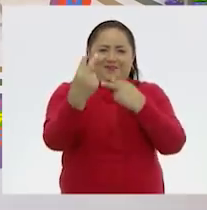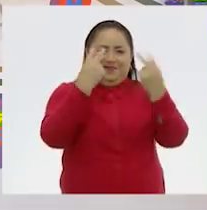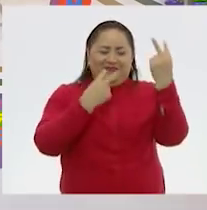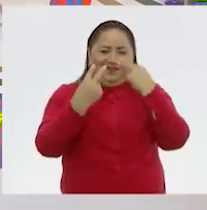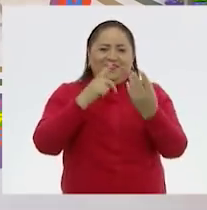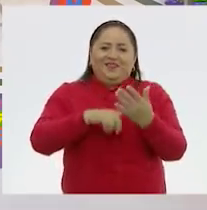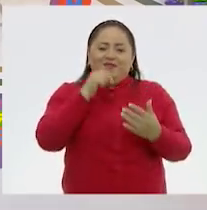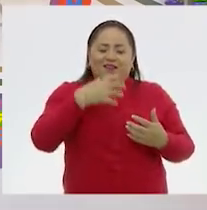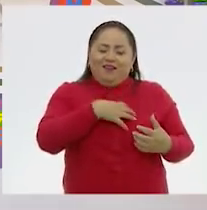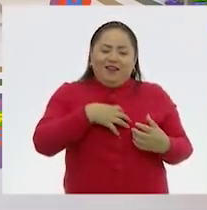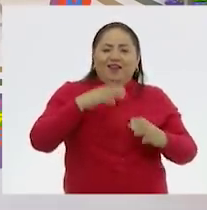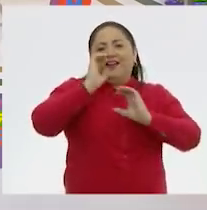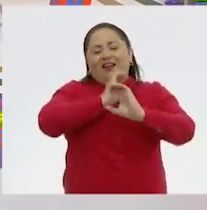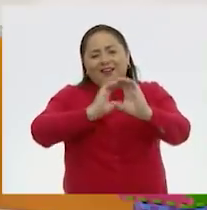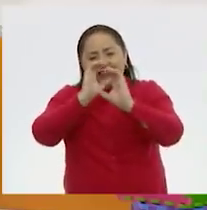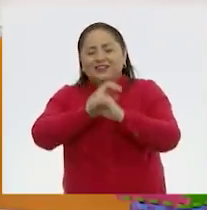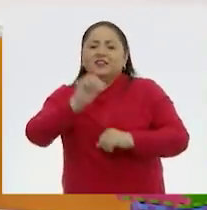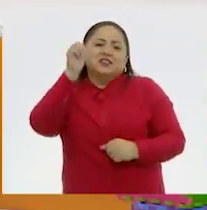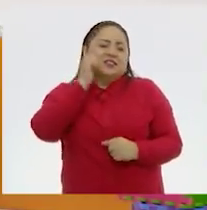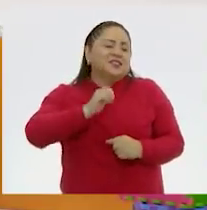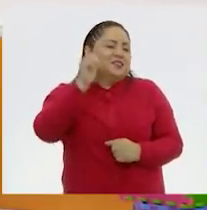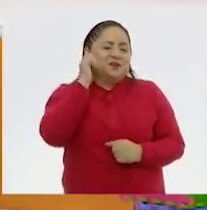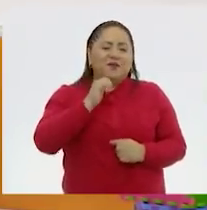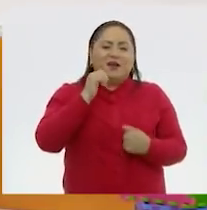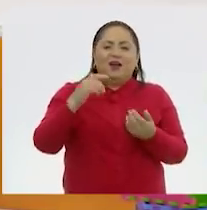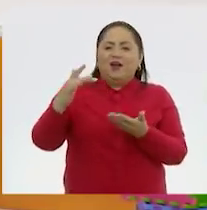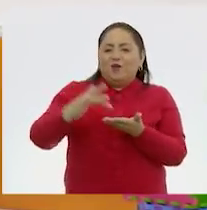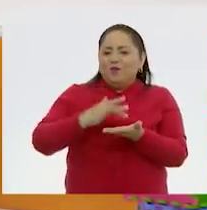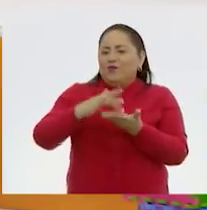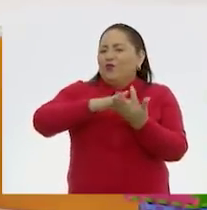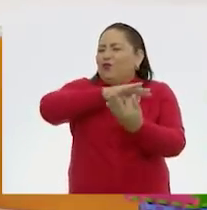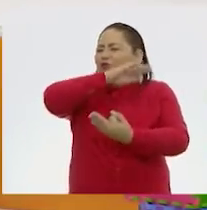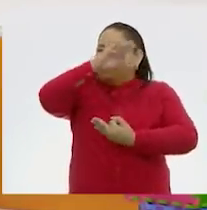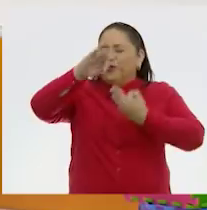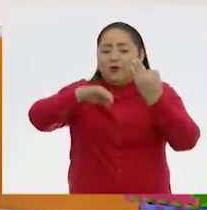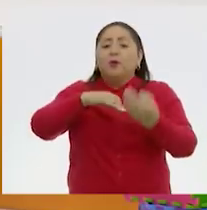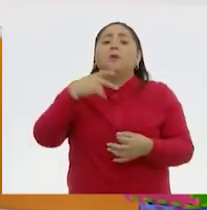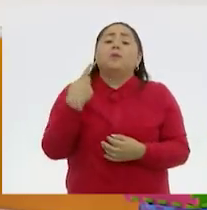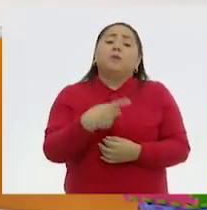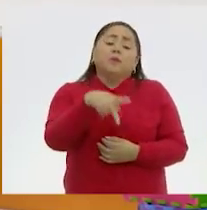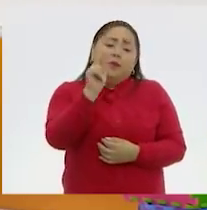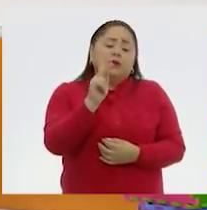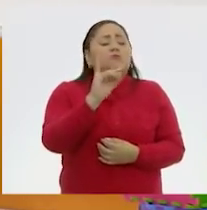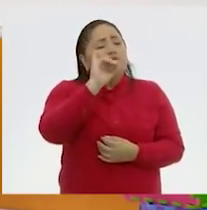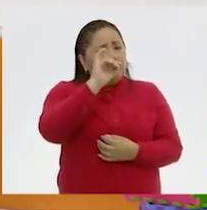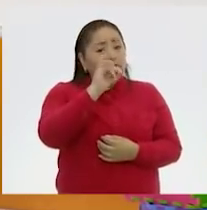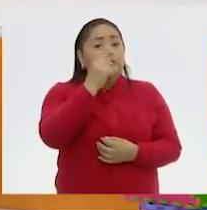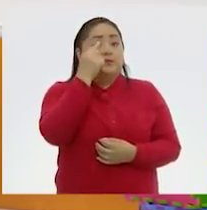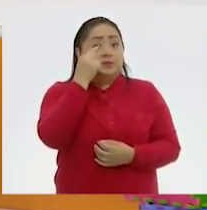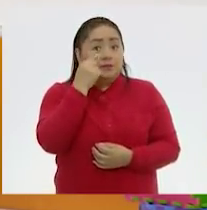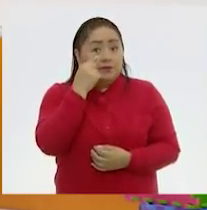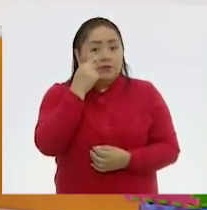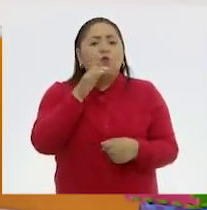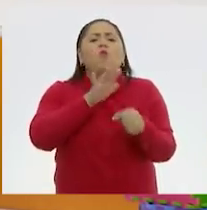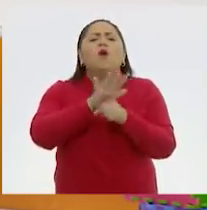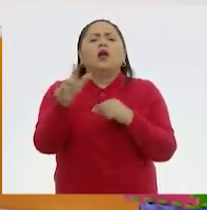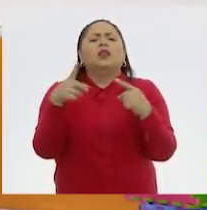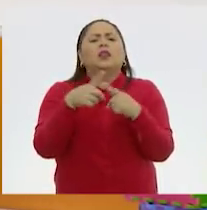y Respiramos y que siempre están apoyándome en todo. Pero sí, fíjate que el